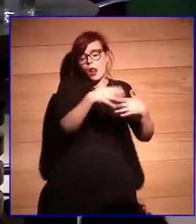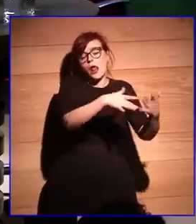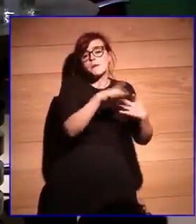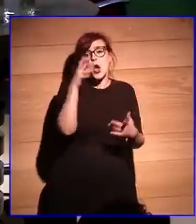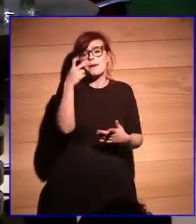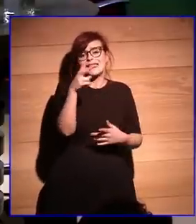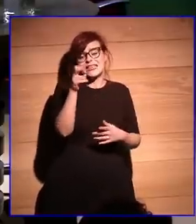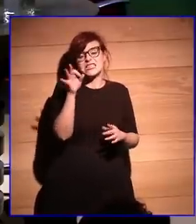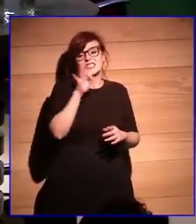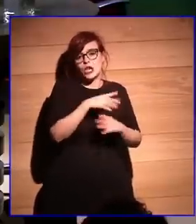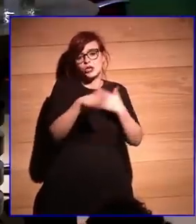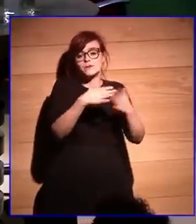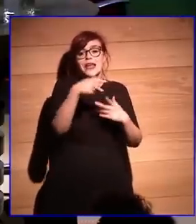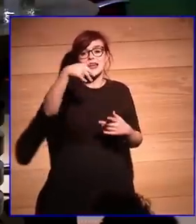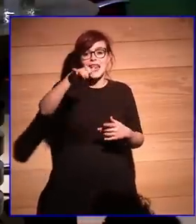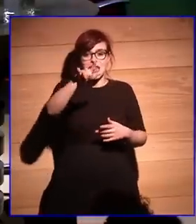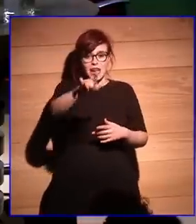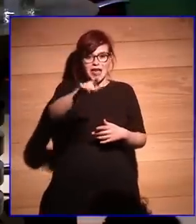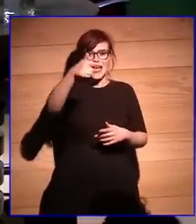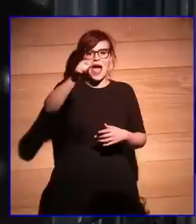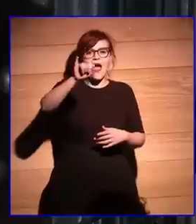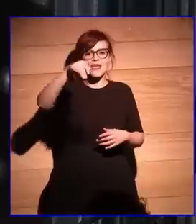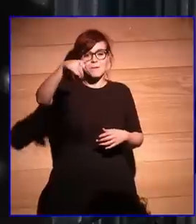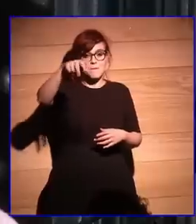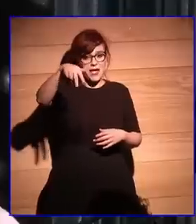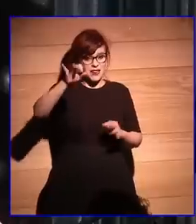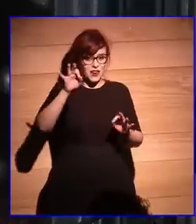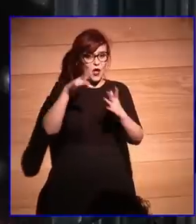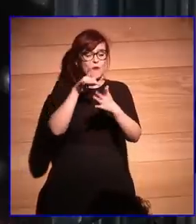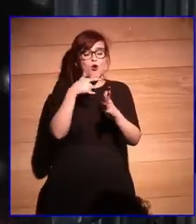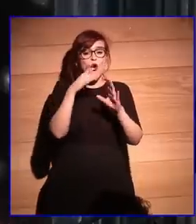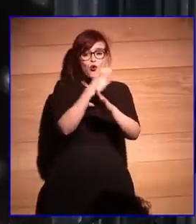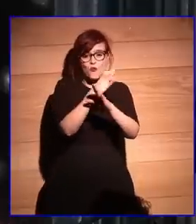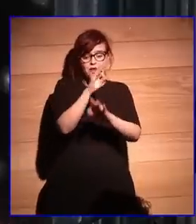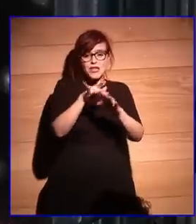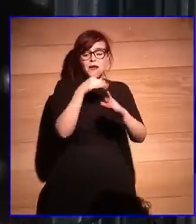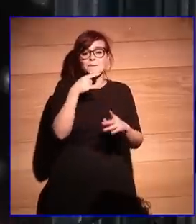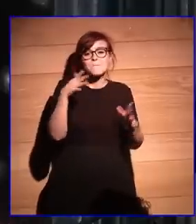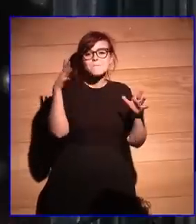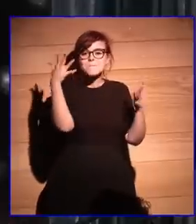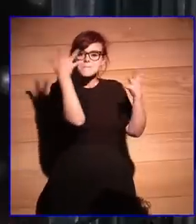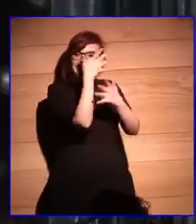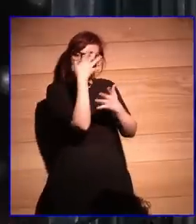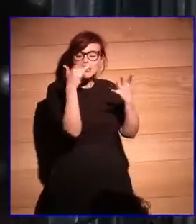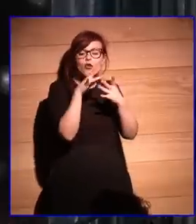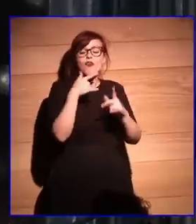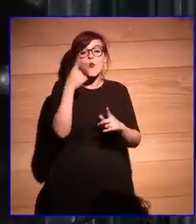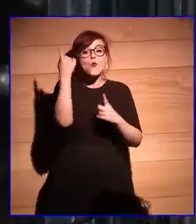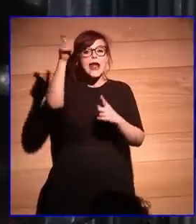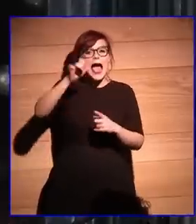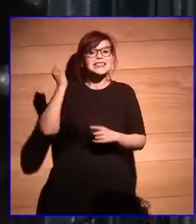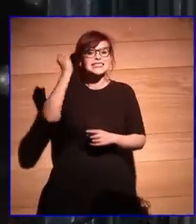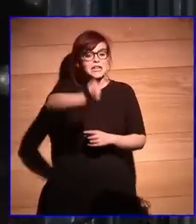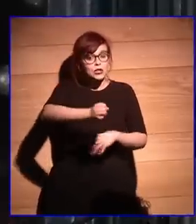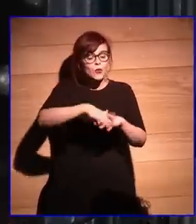Hay un cuento de Neil Gaiman, un cómic que guionizó él, se llamaba Misterios de un asesinato. Y en él